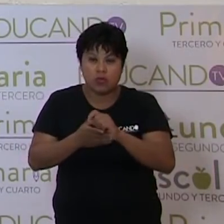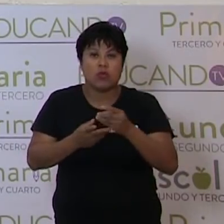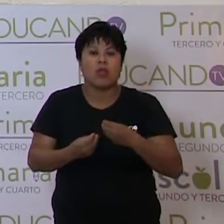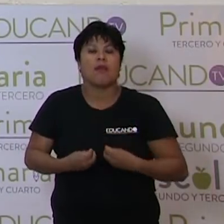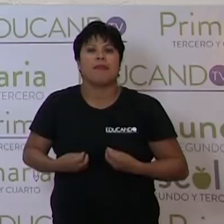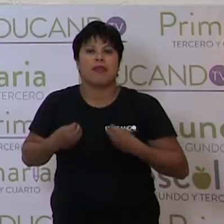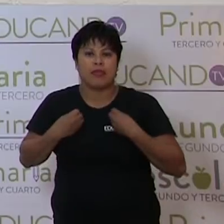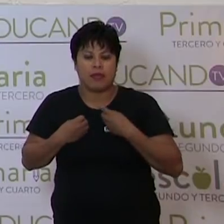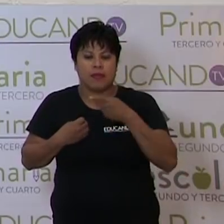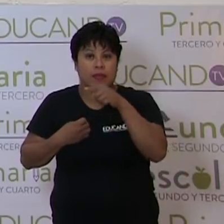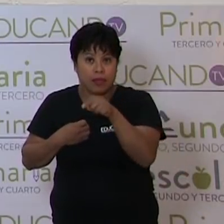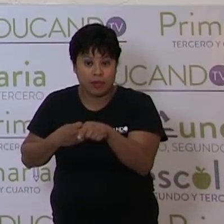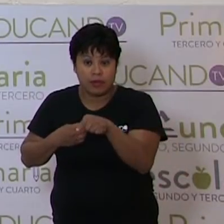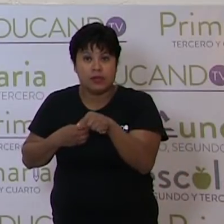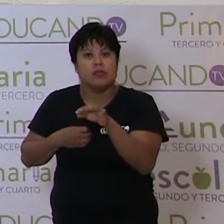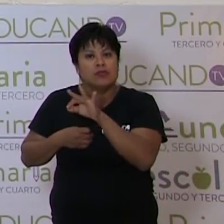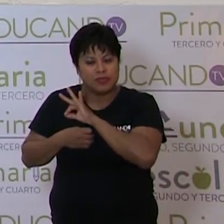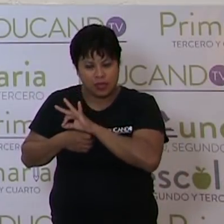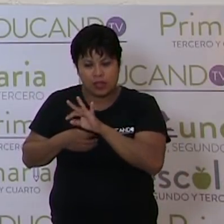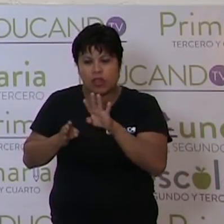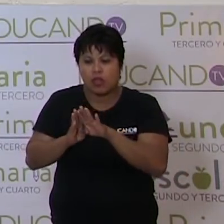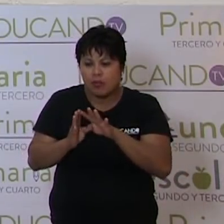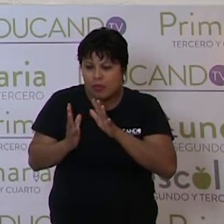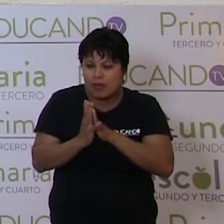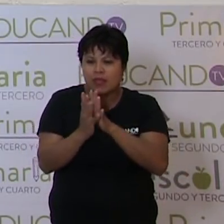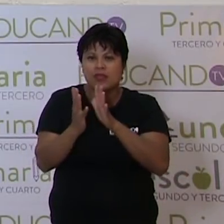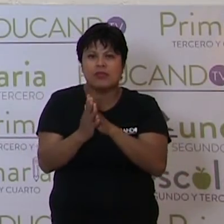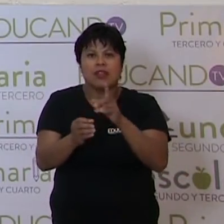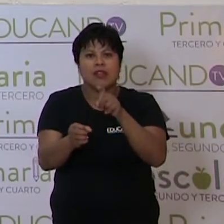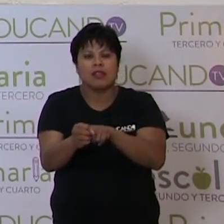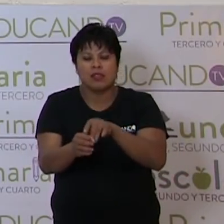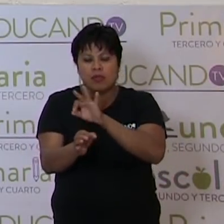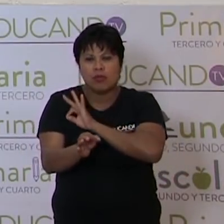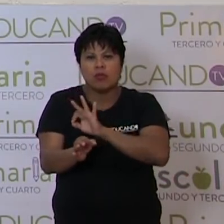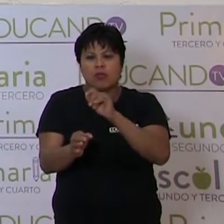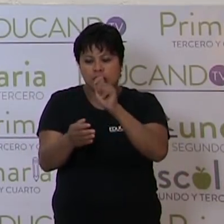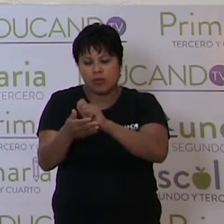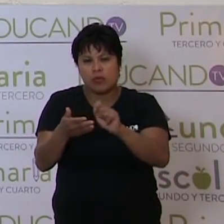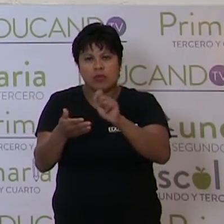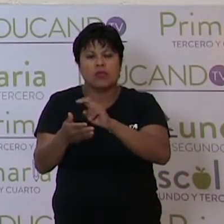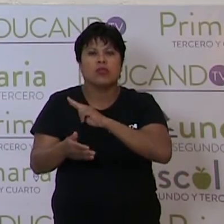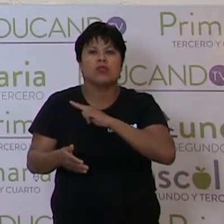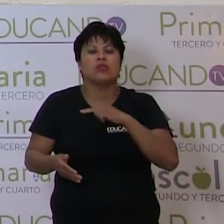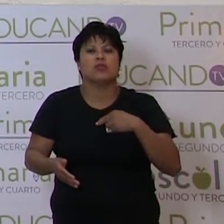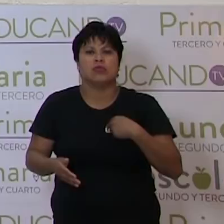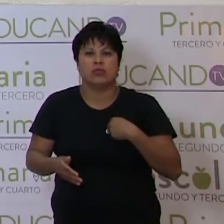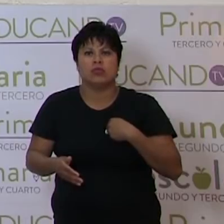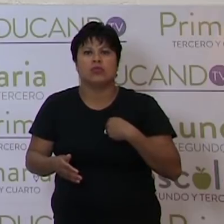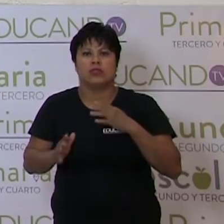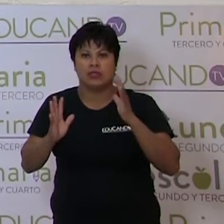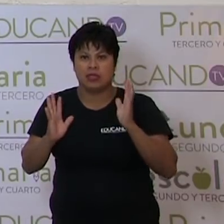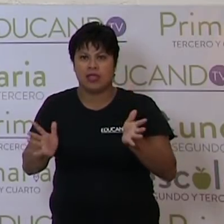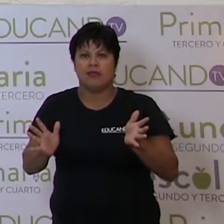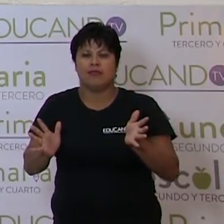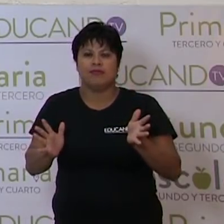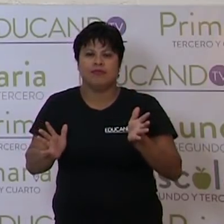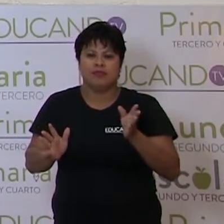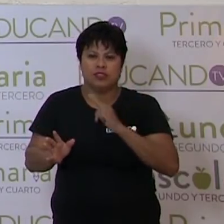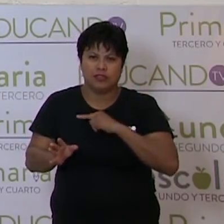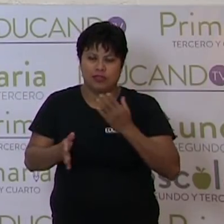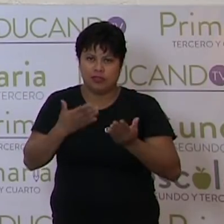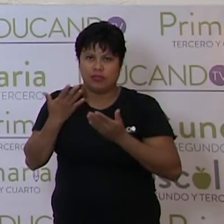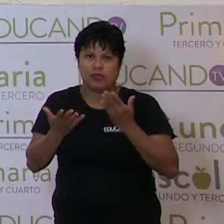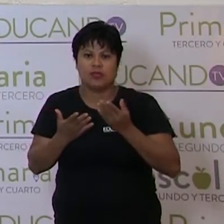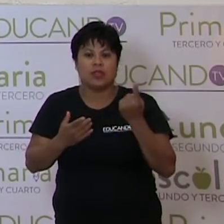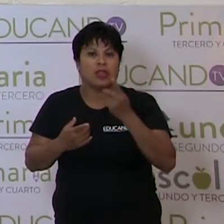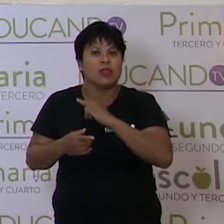nos permite participar en él aplicando lo que nosotros ya estudiamos. ¿Qué es